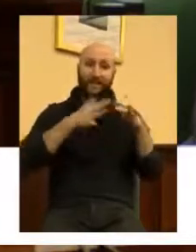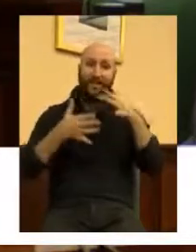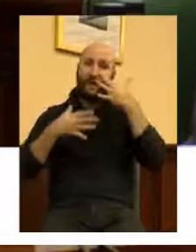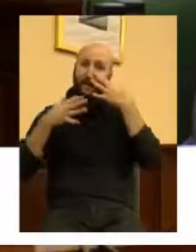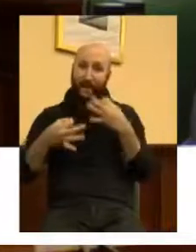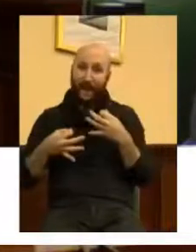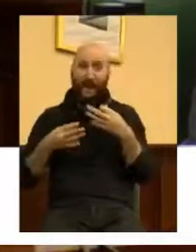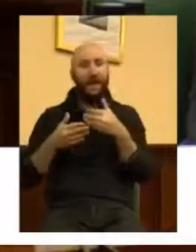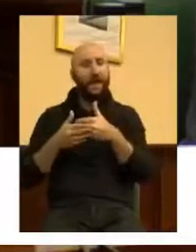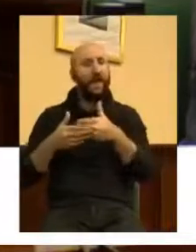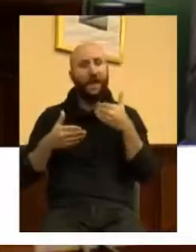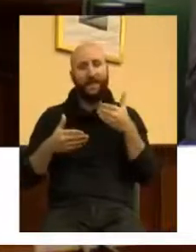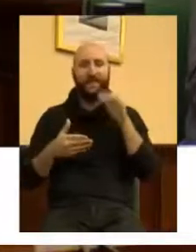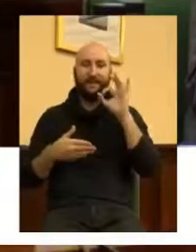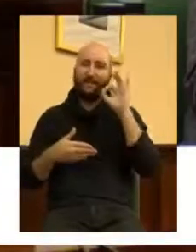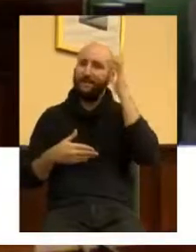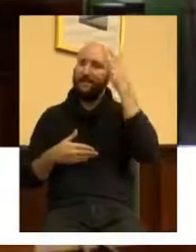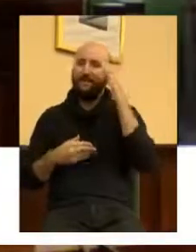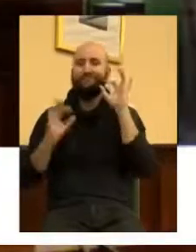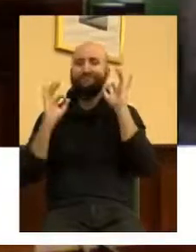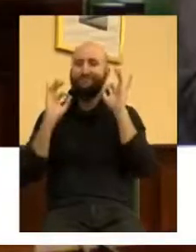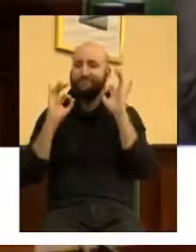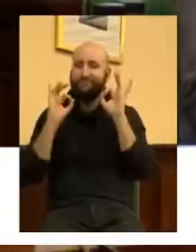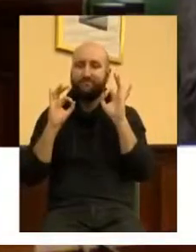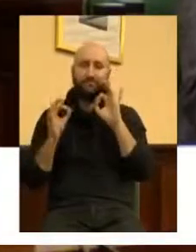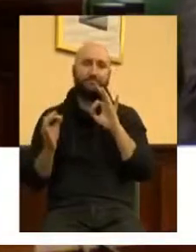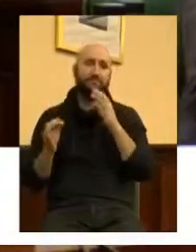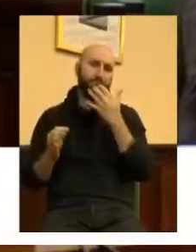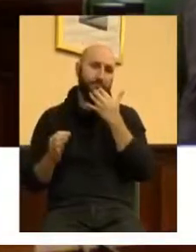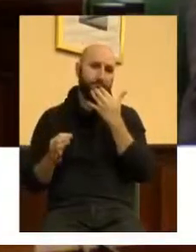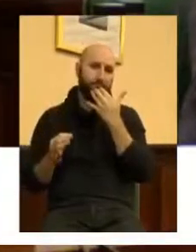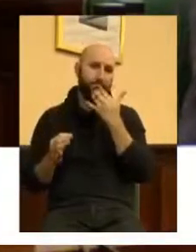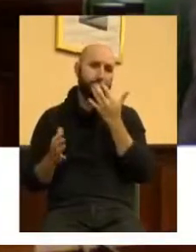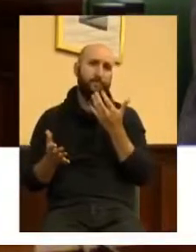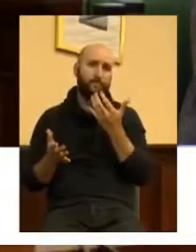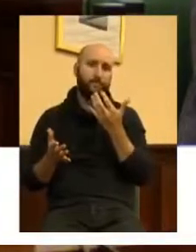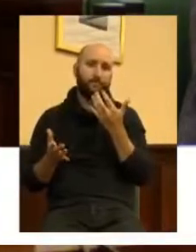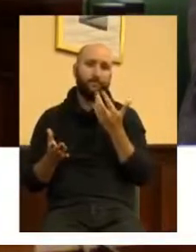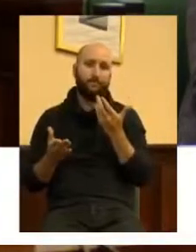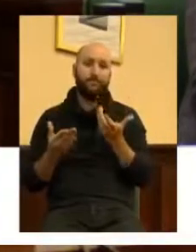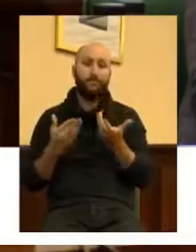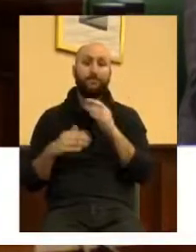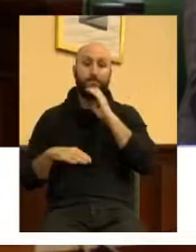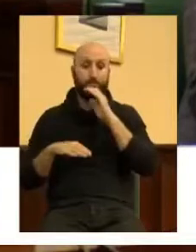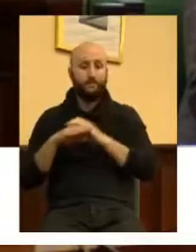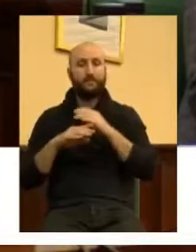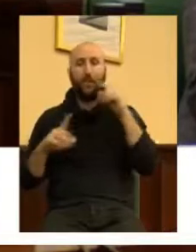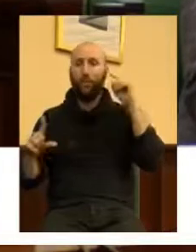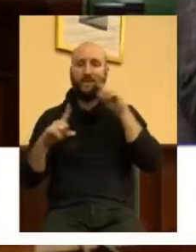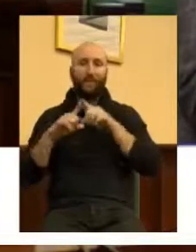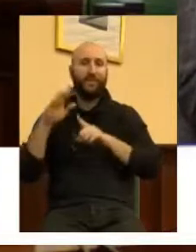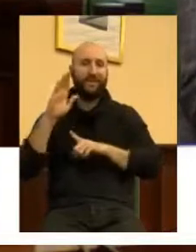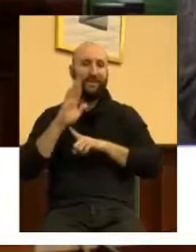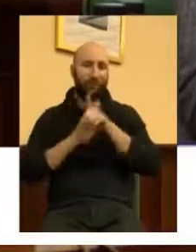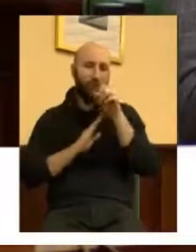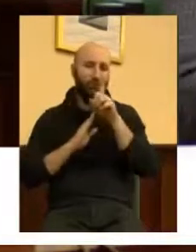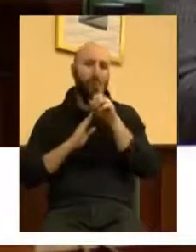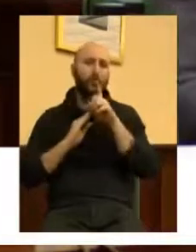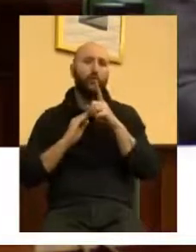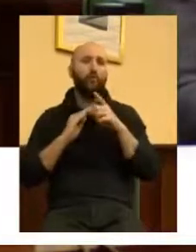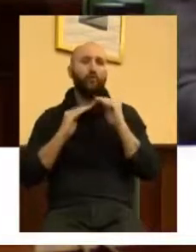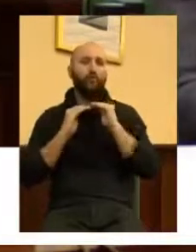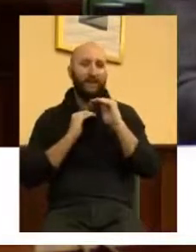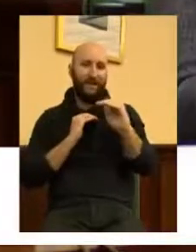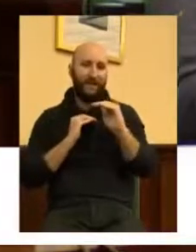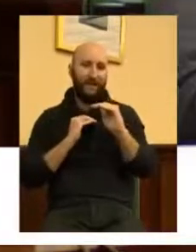que tomar iniciativas concretas. Estas están enmarcadas dentro de los objetivos del desarrollo sostenible que nos lleven